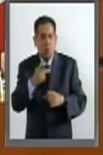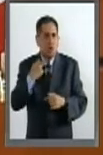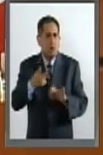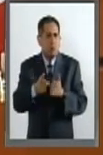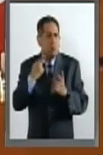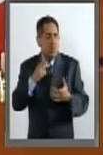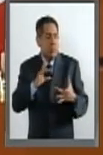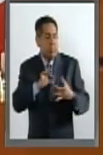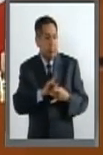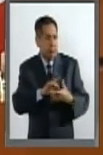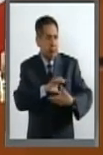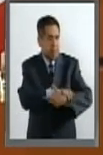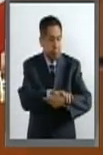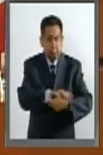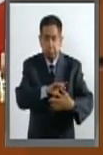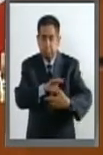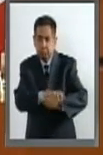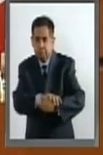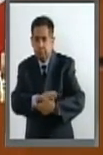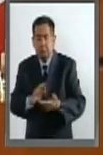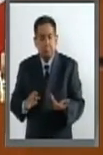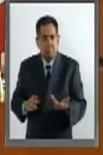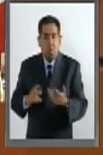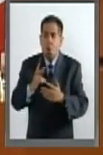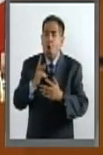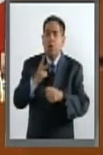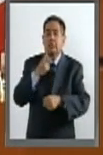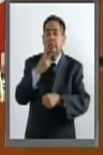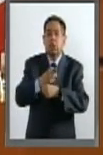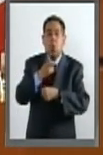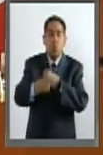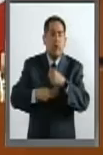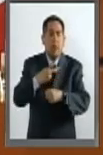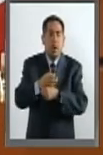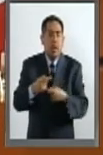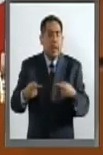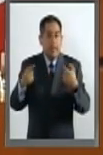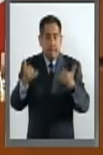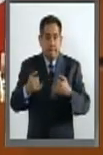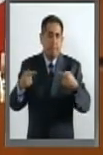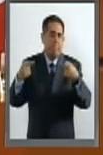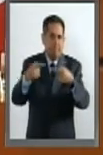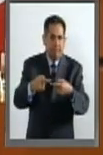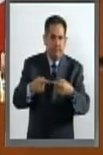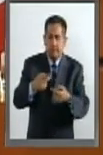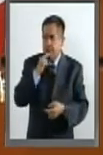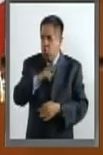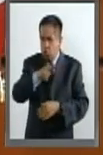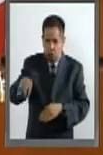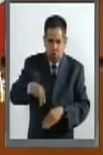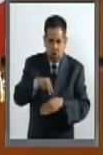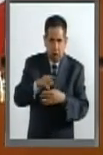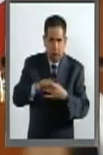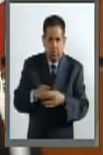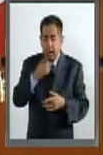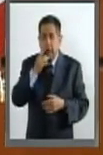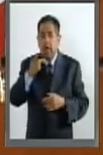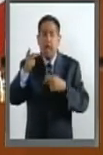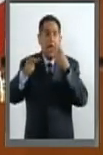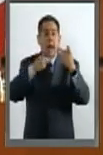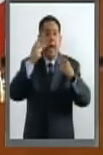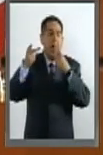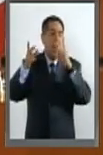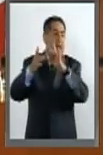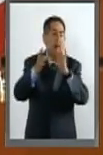queremos analizar la viabilidad de la segunda vuelta, pasemos a esta tribuna, pasemos de los dichos